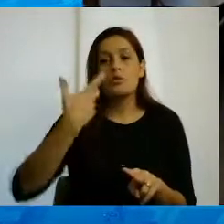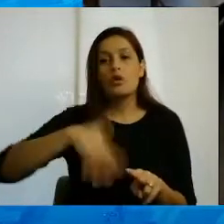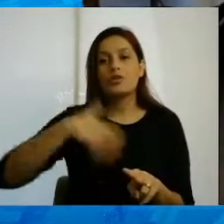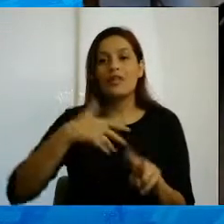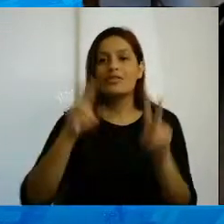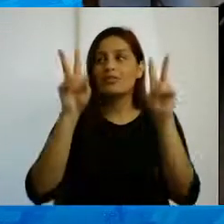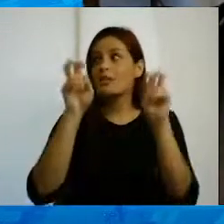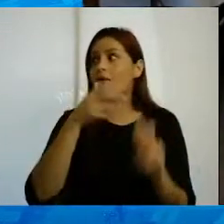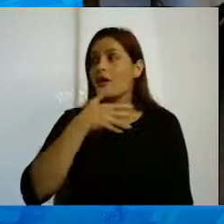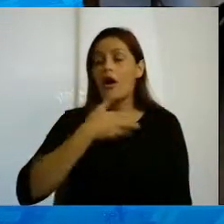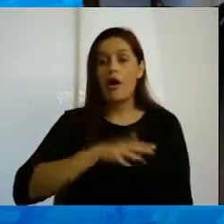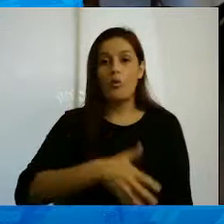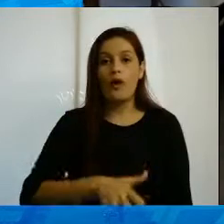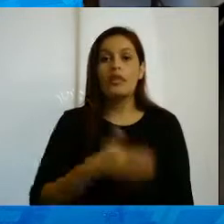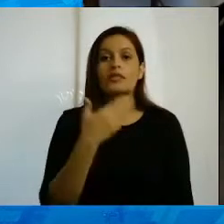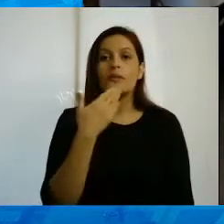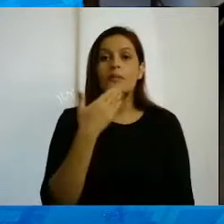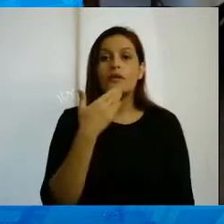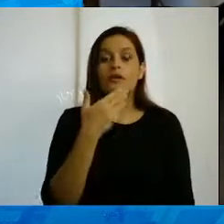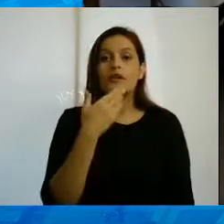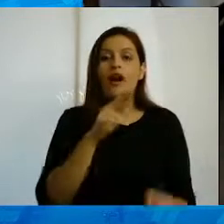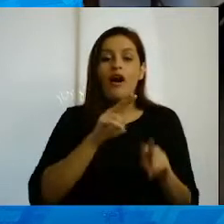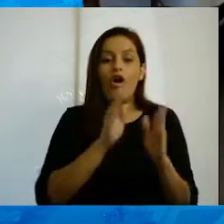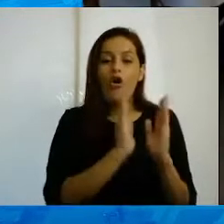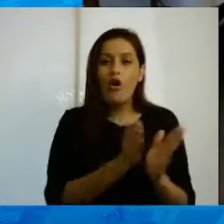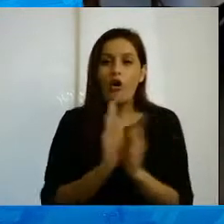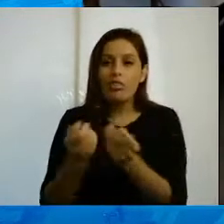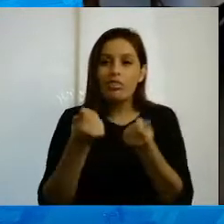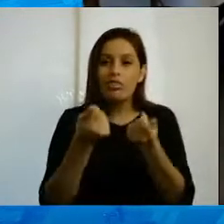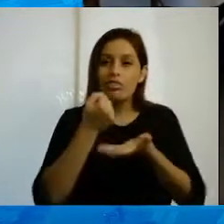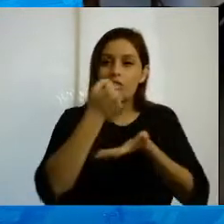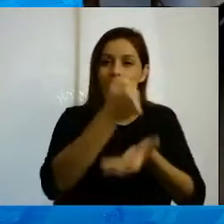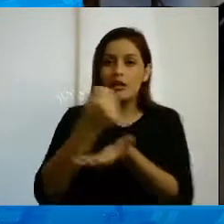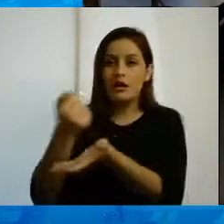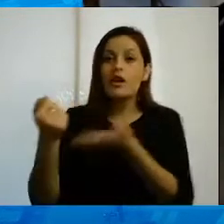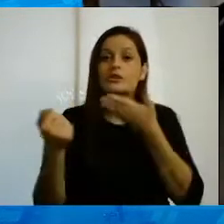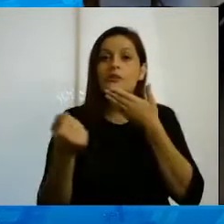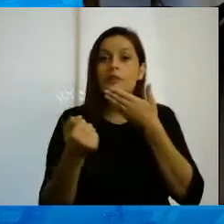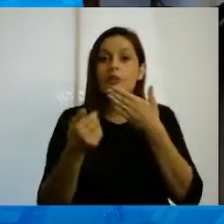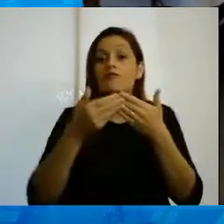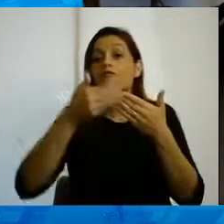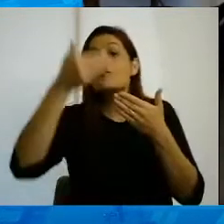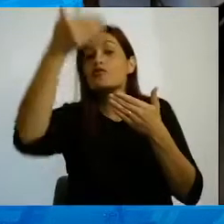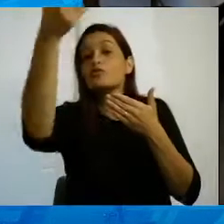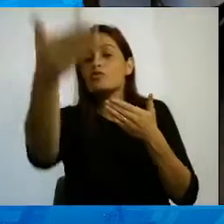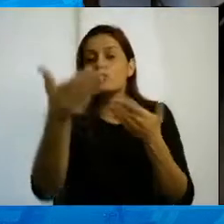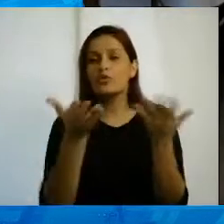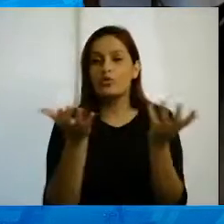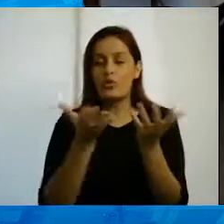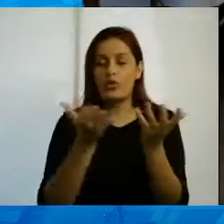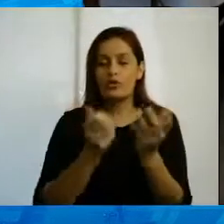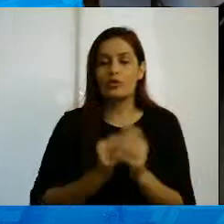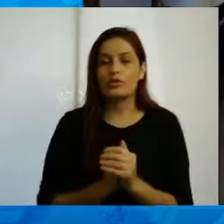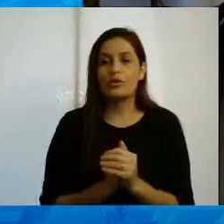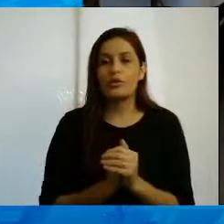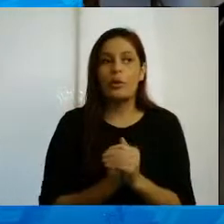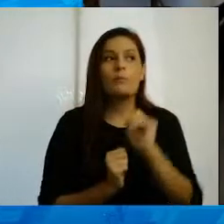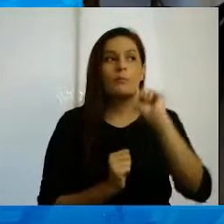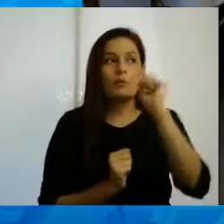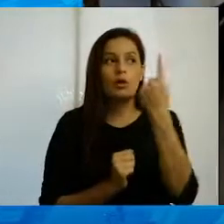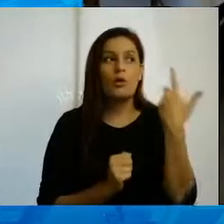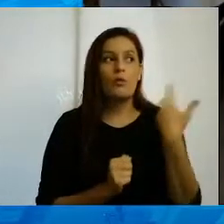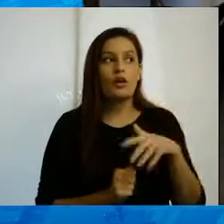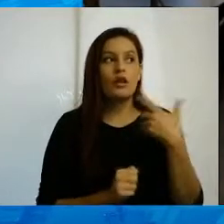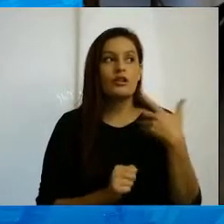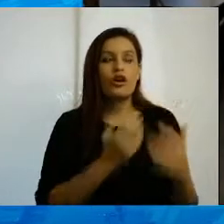agua. De la gestión de los recursos y de las soluciones de largo plazo. Es una prioridad también para